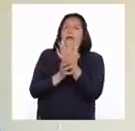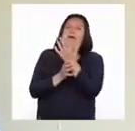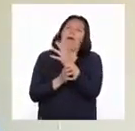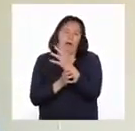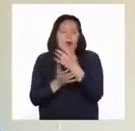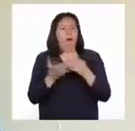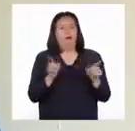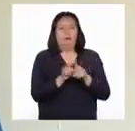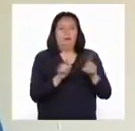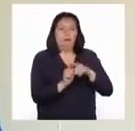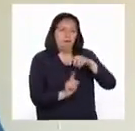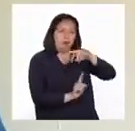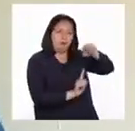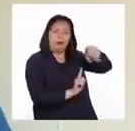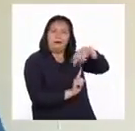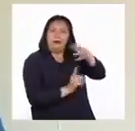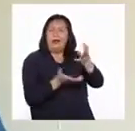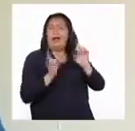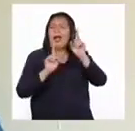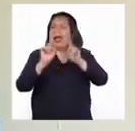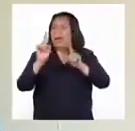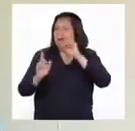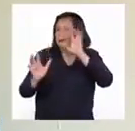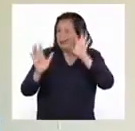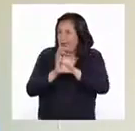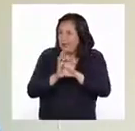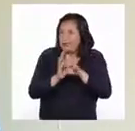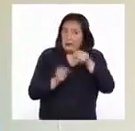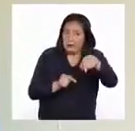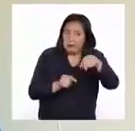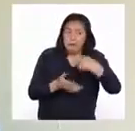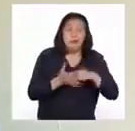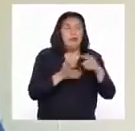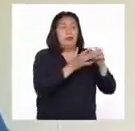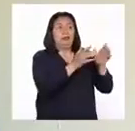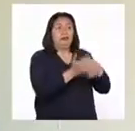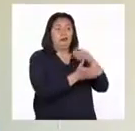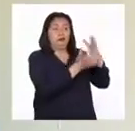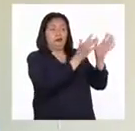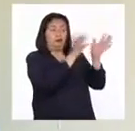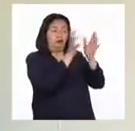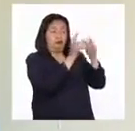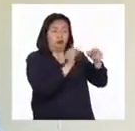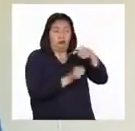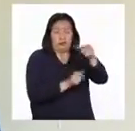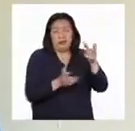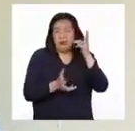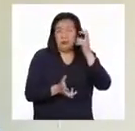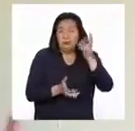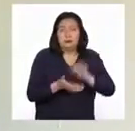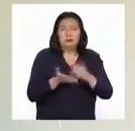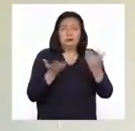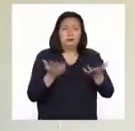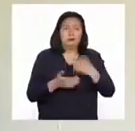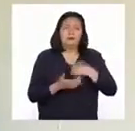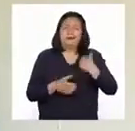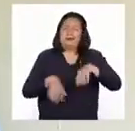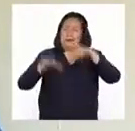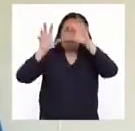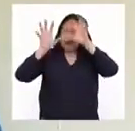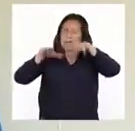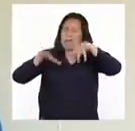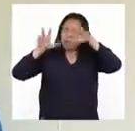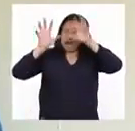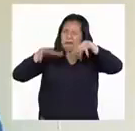nuestro entorno inclusive. Algunos ejemplos de estos fenómenos meteorológicos deben haber escuchado de ellos. Por ejemplo, las lluvias